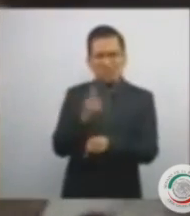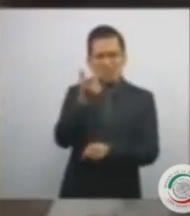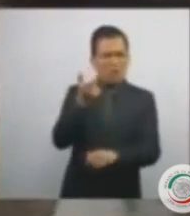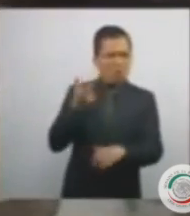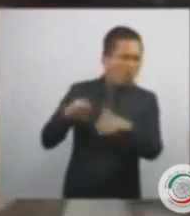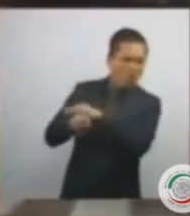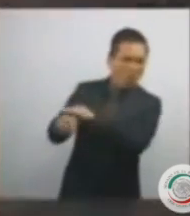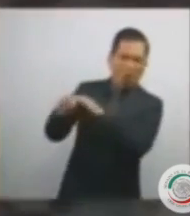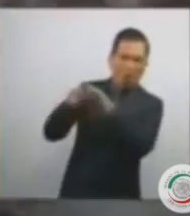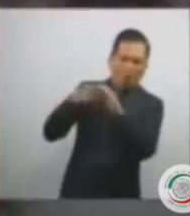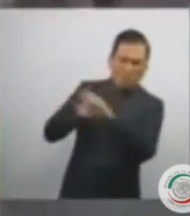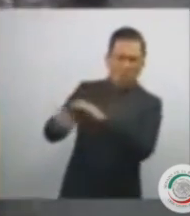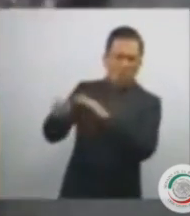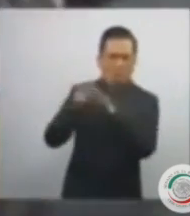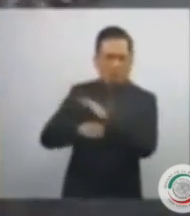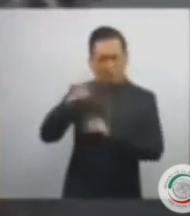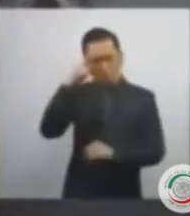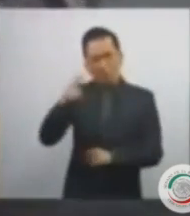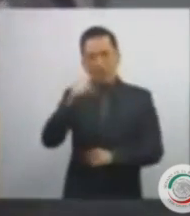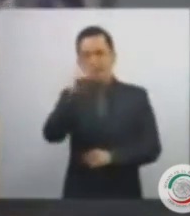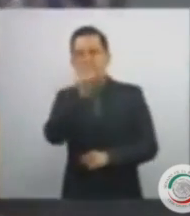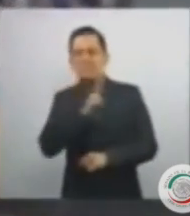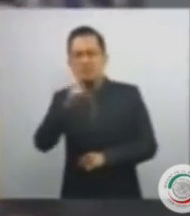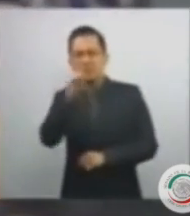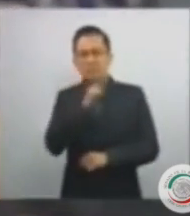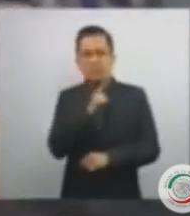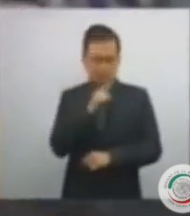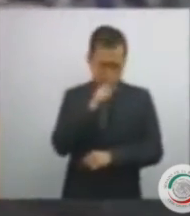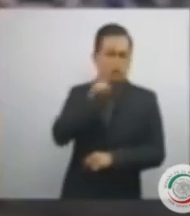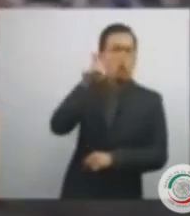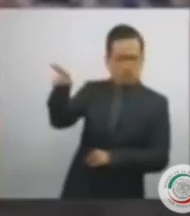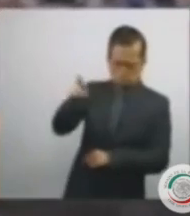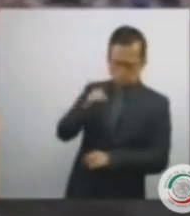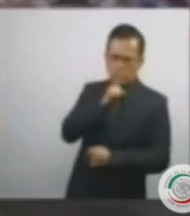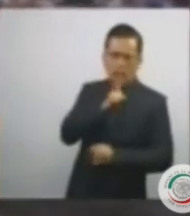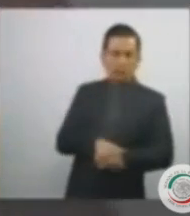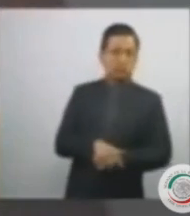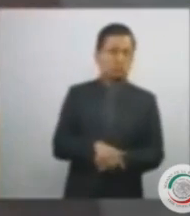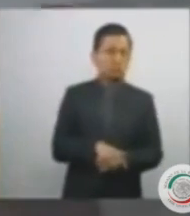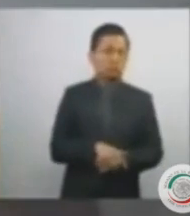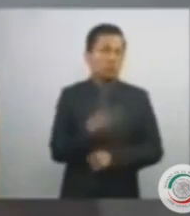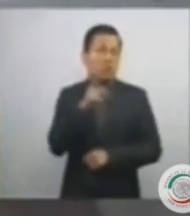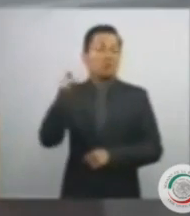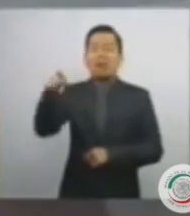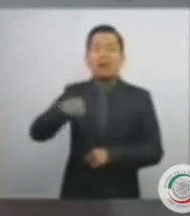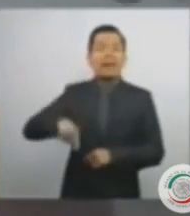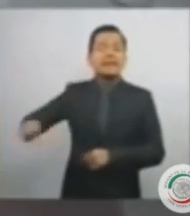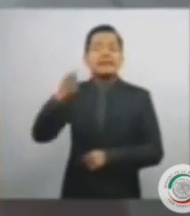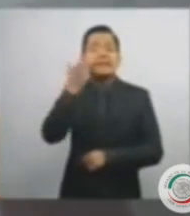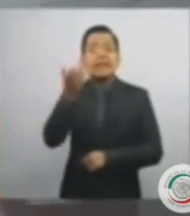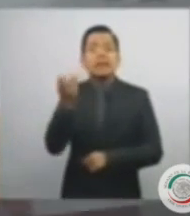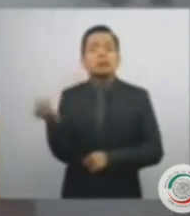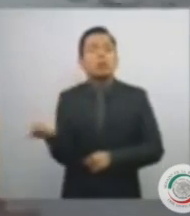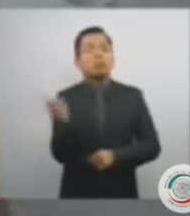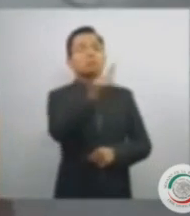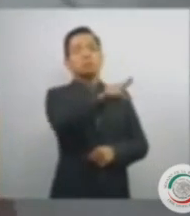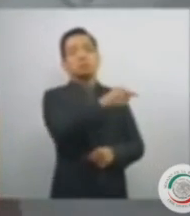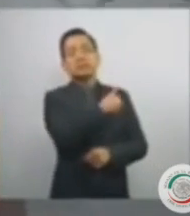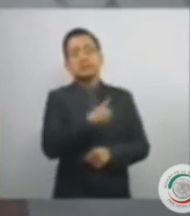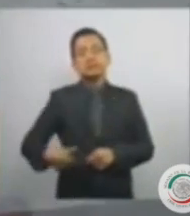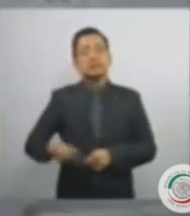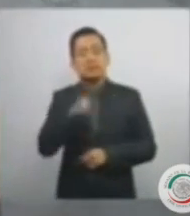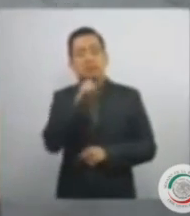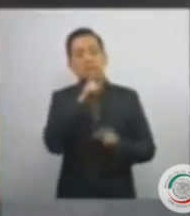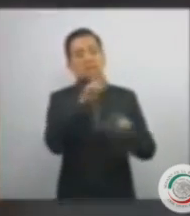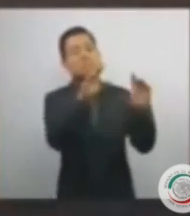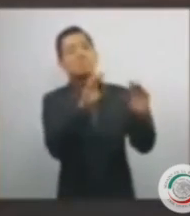dinero? No, el chiste es callar a López Obrador. La ventaja es que, como él mismo dijo hace años, está aflojado en